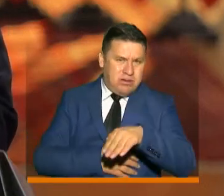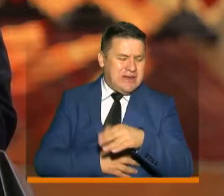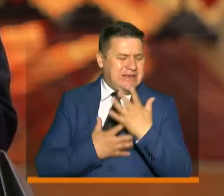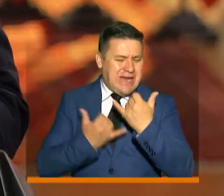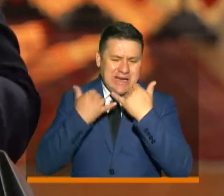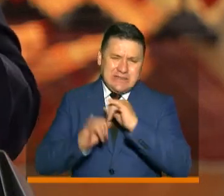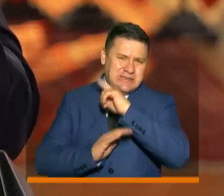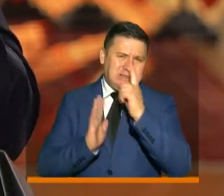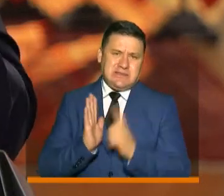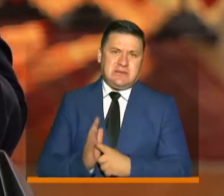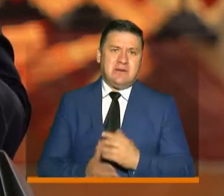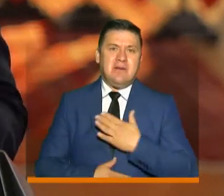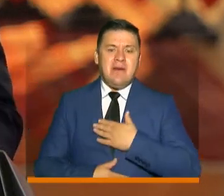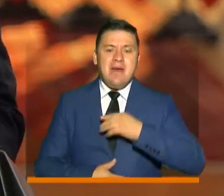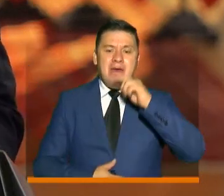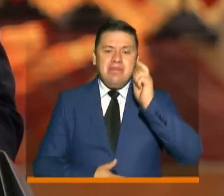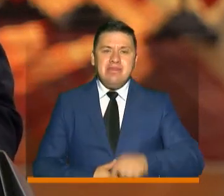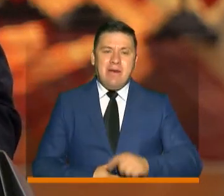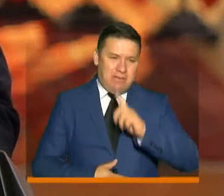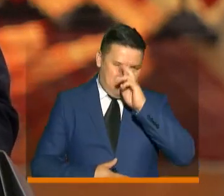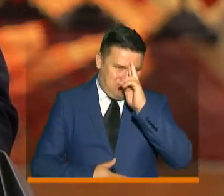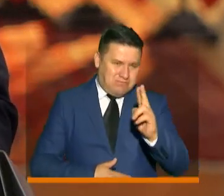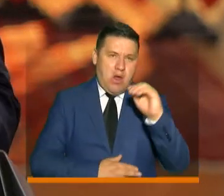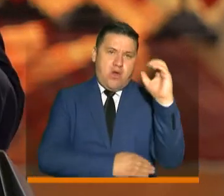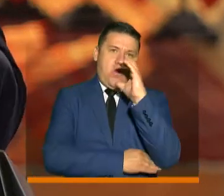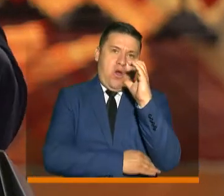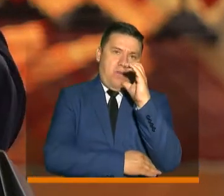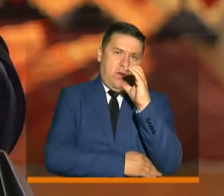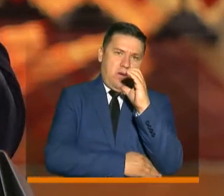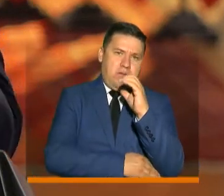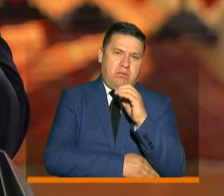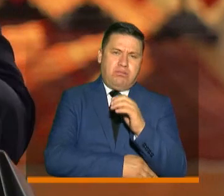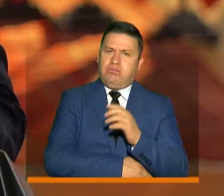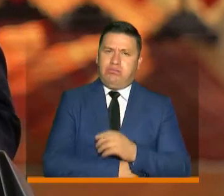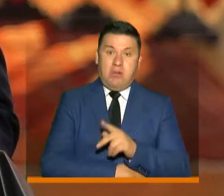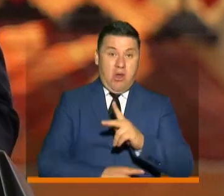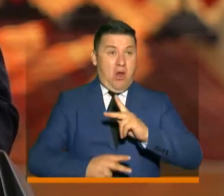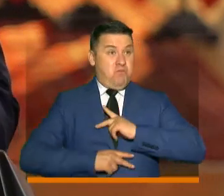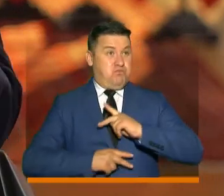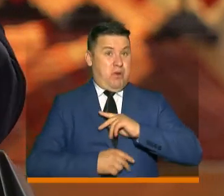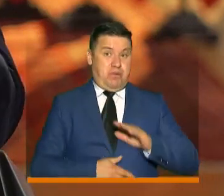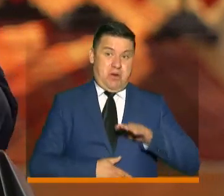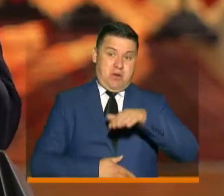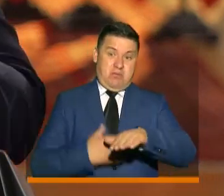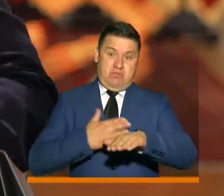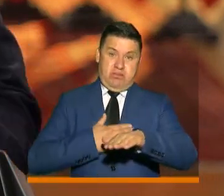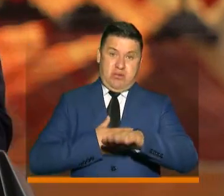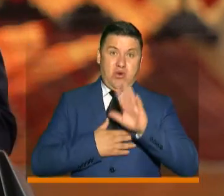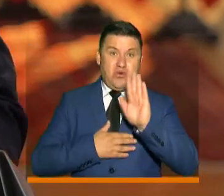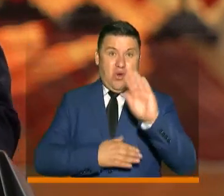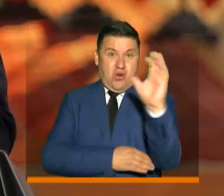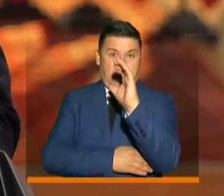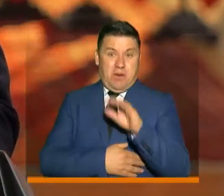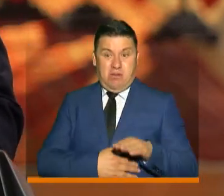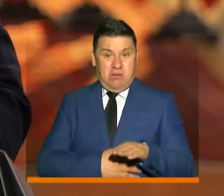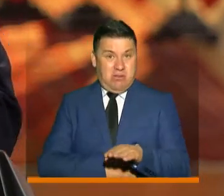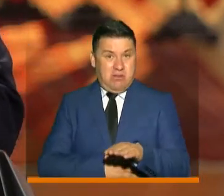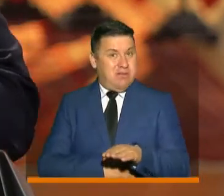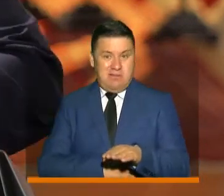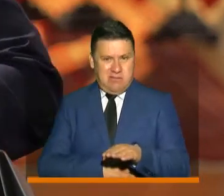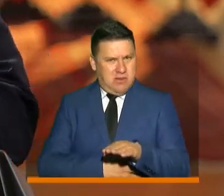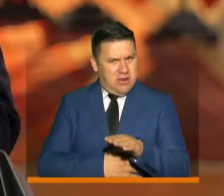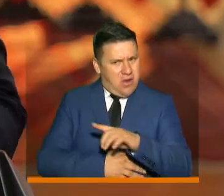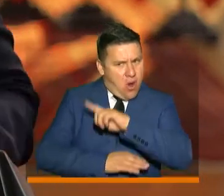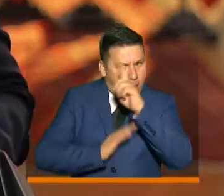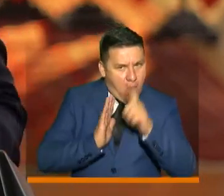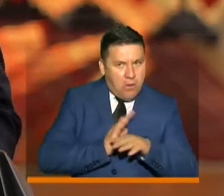porque es nuestro deber con colombia las obras no tienen dueño distinto al pueblo colombiano y las